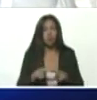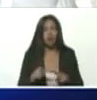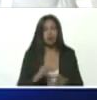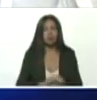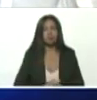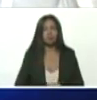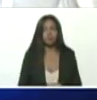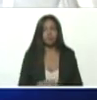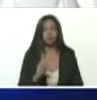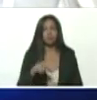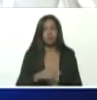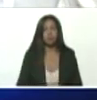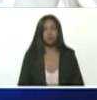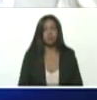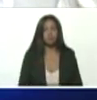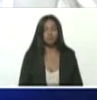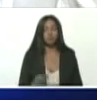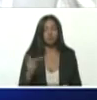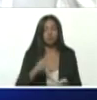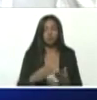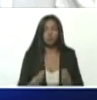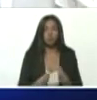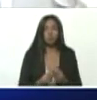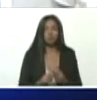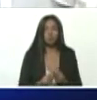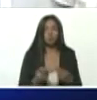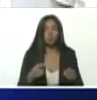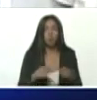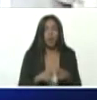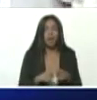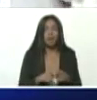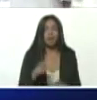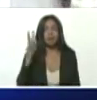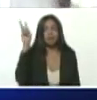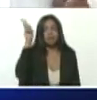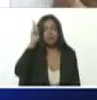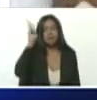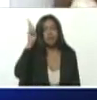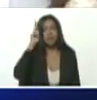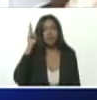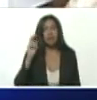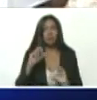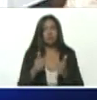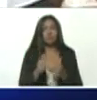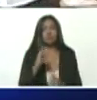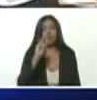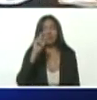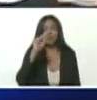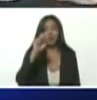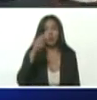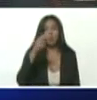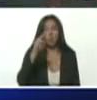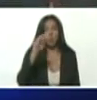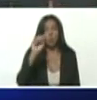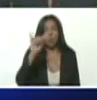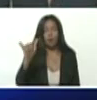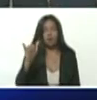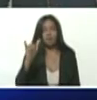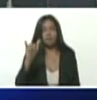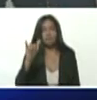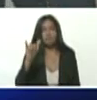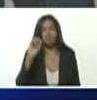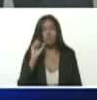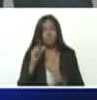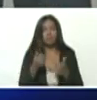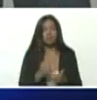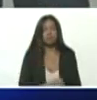Rojas. Está con el capitán indígena de Inaguay, Wolfgang Donato, y